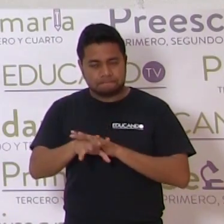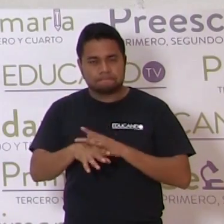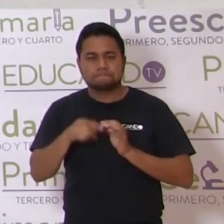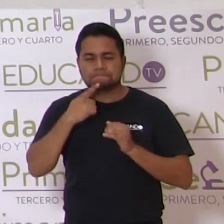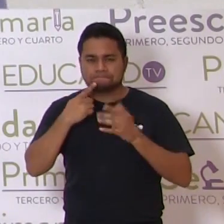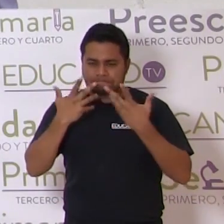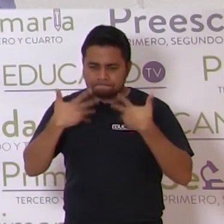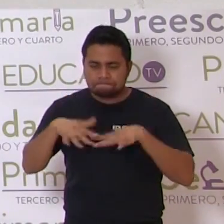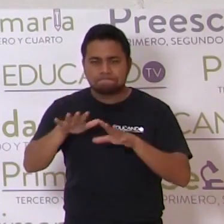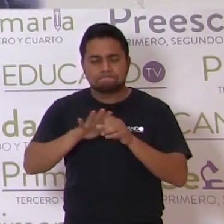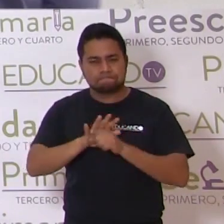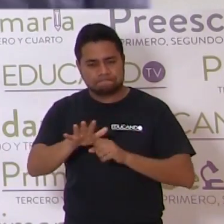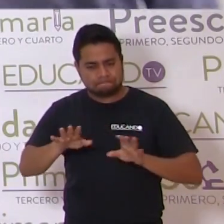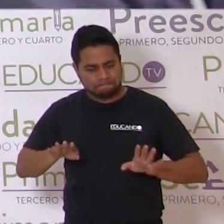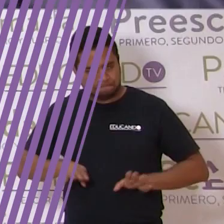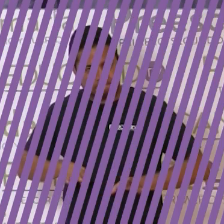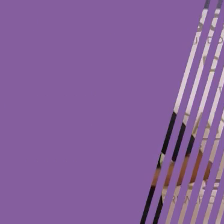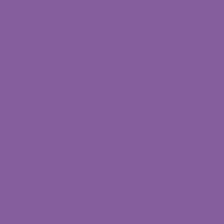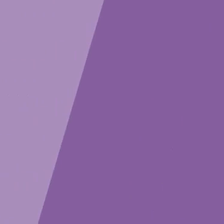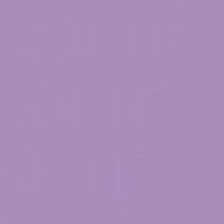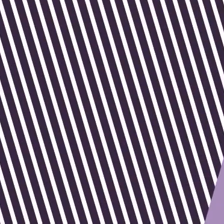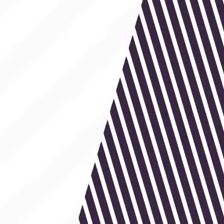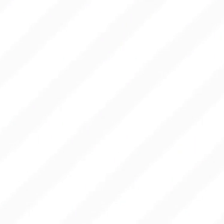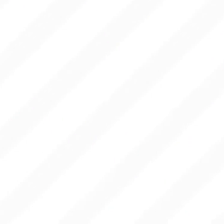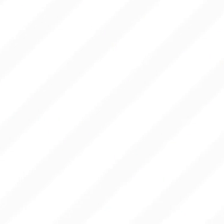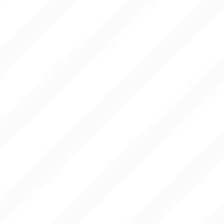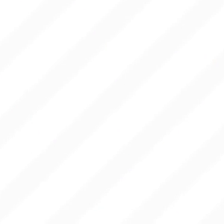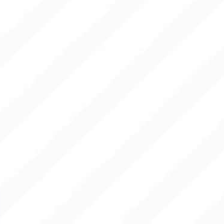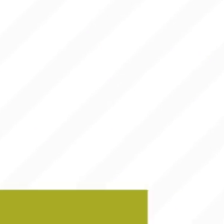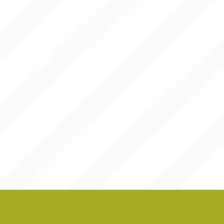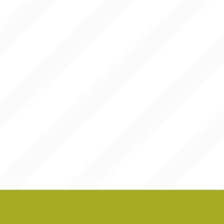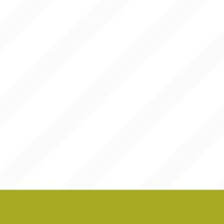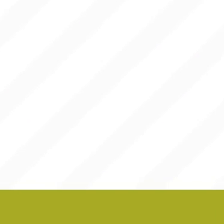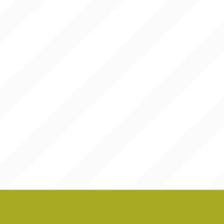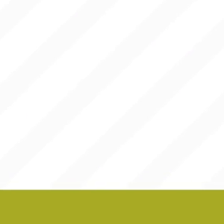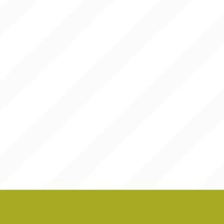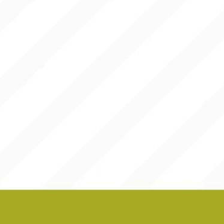algunas entonces características, vamos a escribirlas.